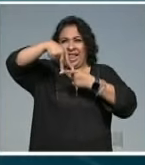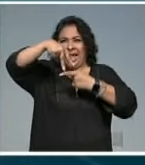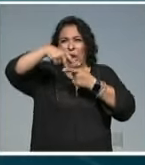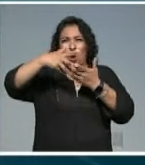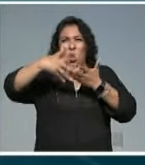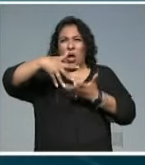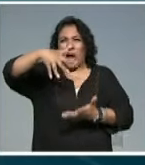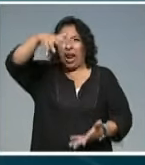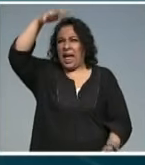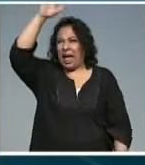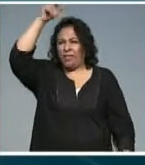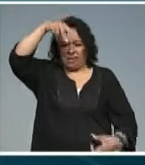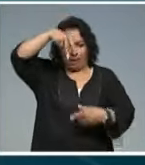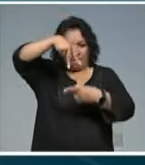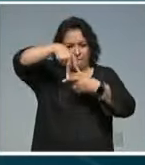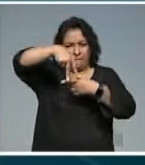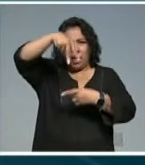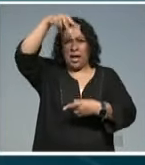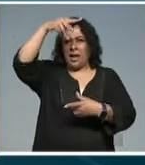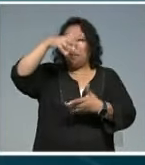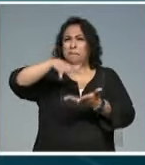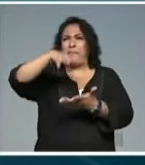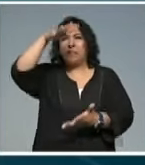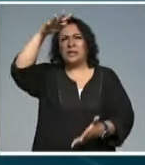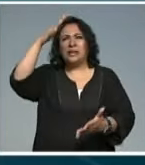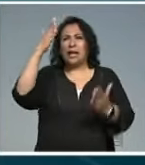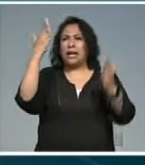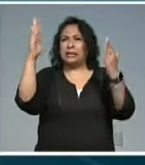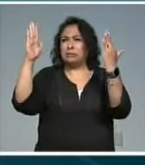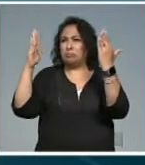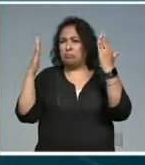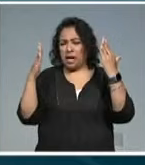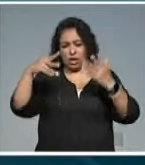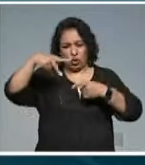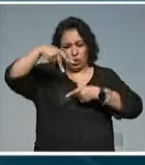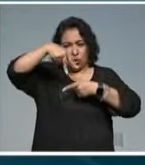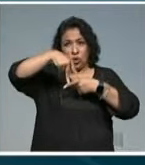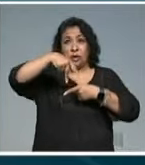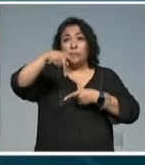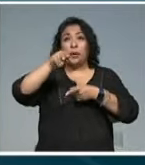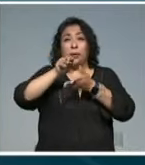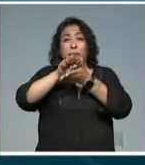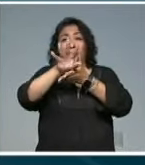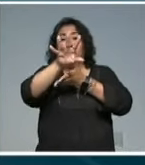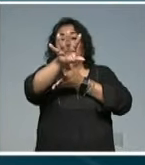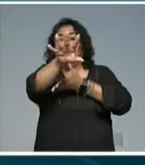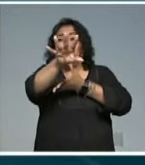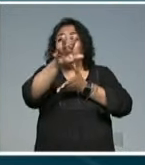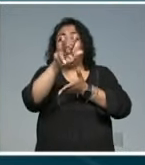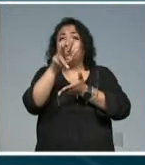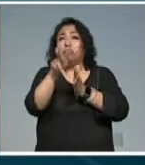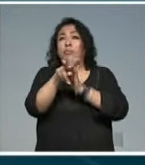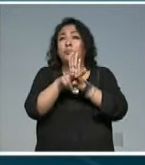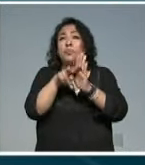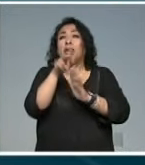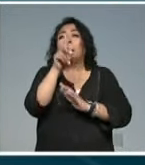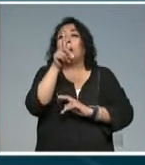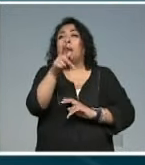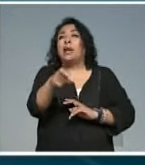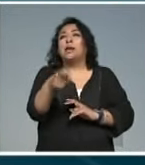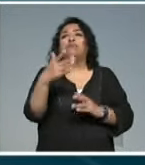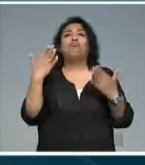gigantesco, yo creo que el triángulo más grande que se ha hecho en el mundo de espejos, donde hago una proyección de